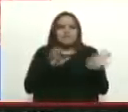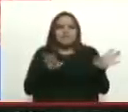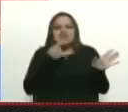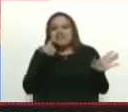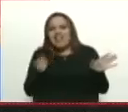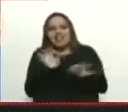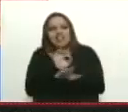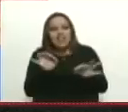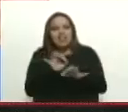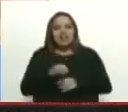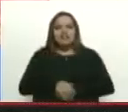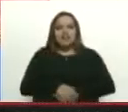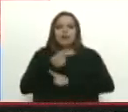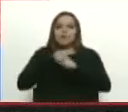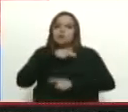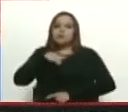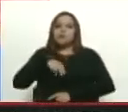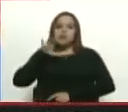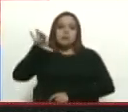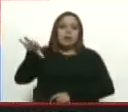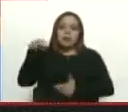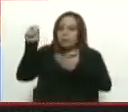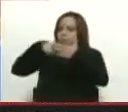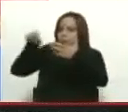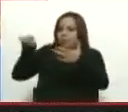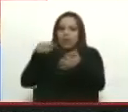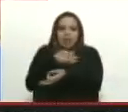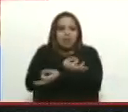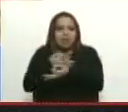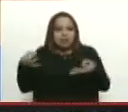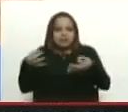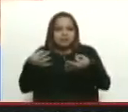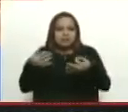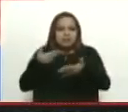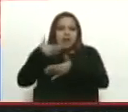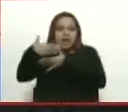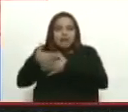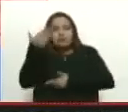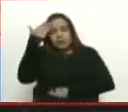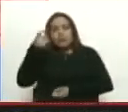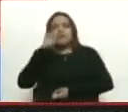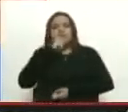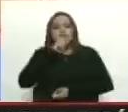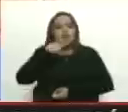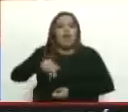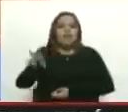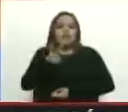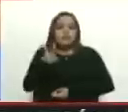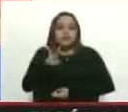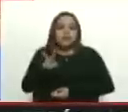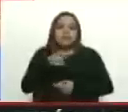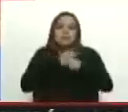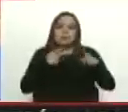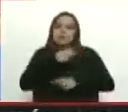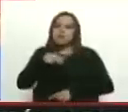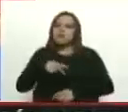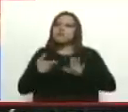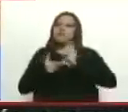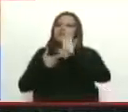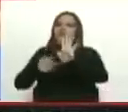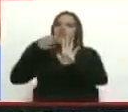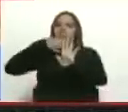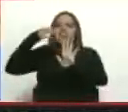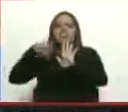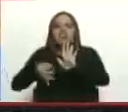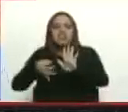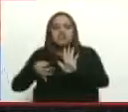Pero nuestro país pasó ese examen más allá del ambiente hostil. Y lo pasamos con verdades,